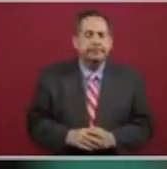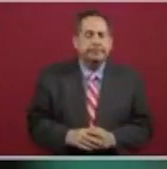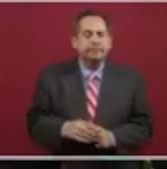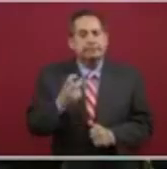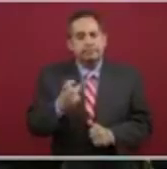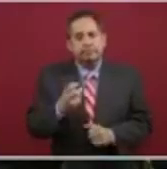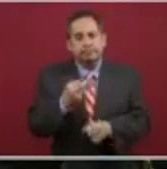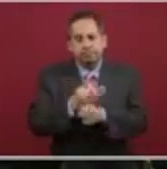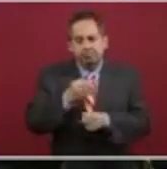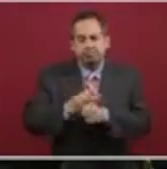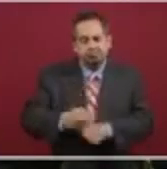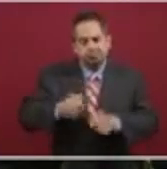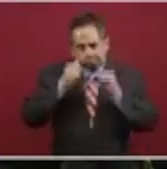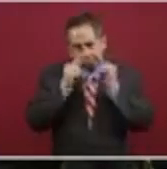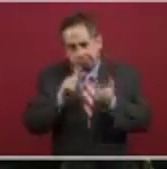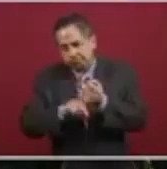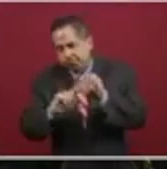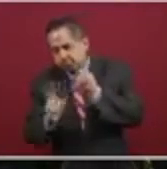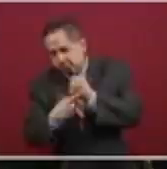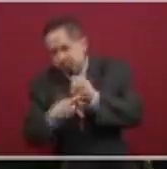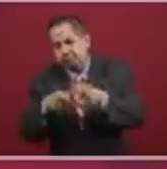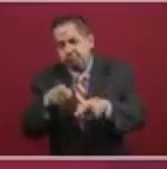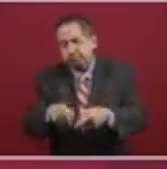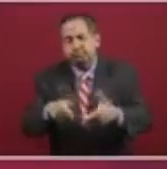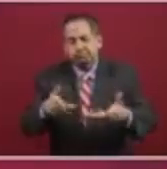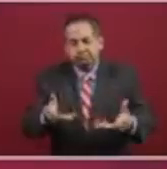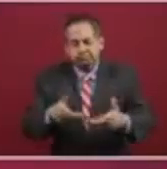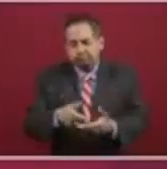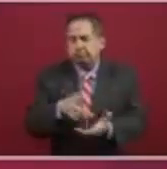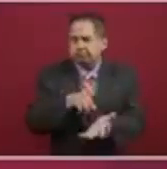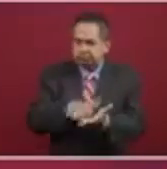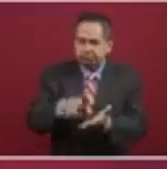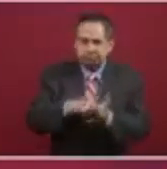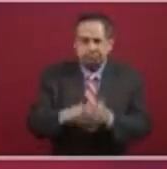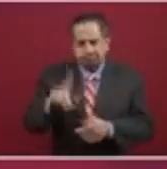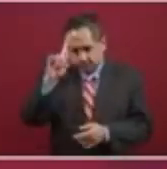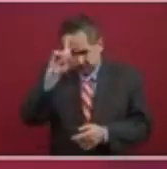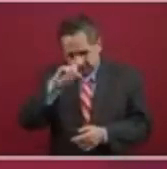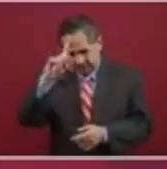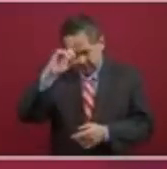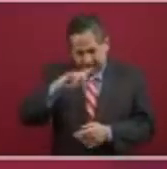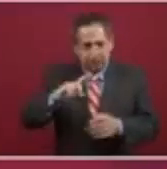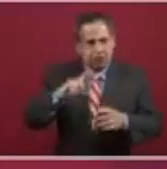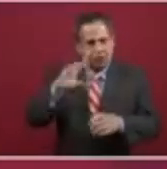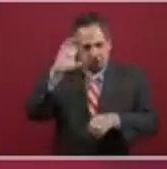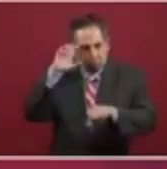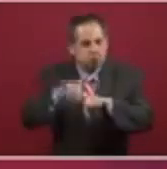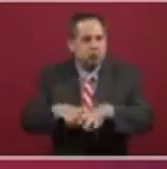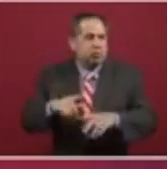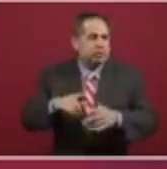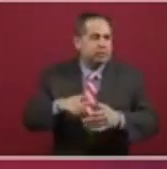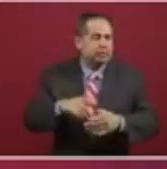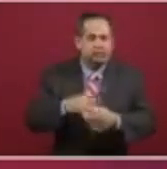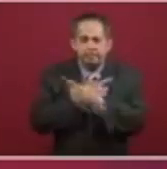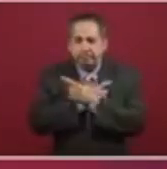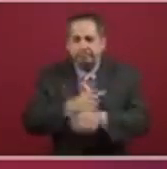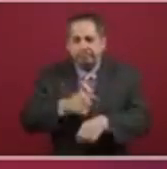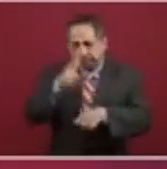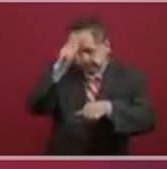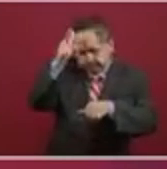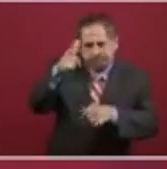están atendiendo las causas, fortaleciendo valores culturales, morales, espirituales, que